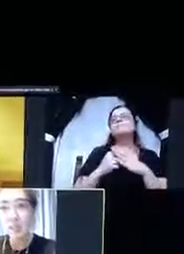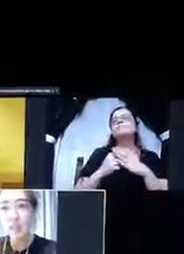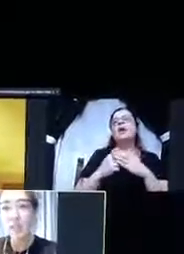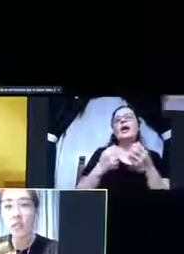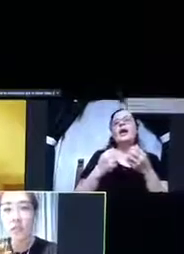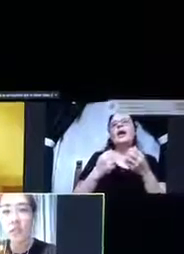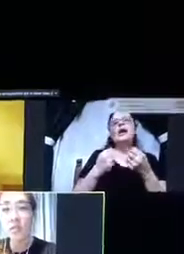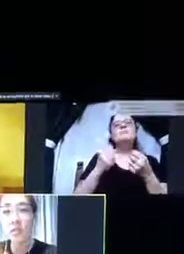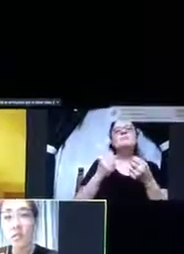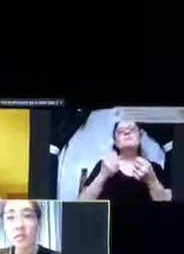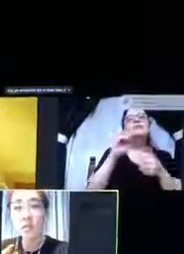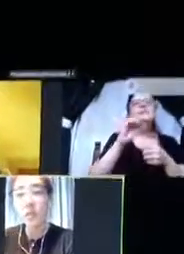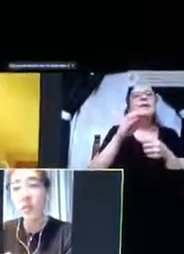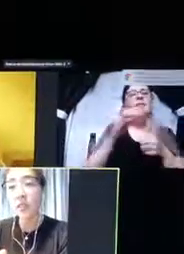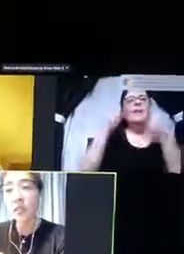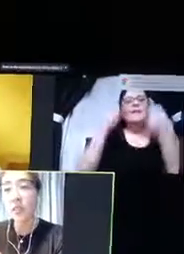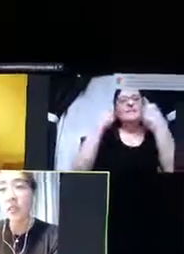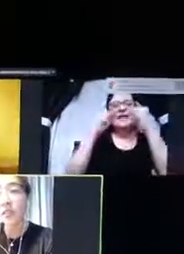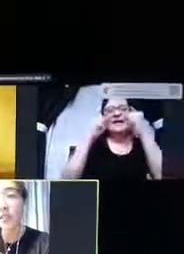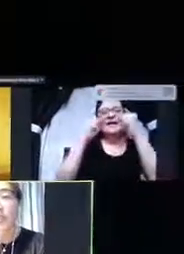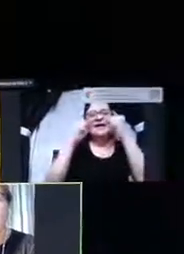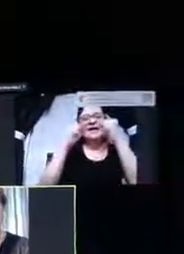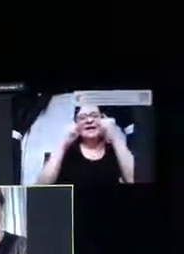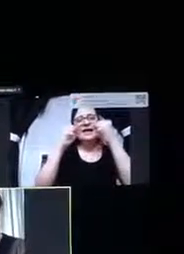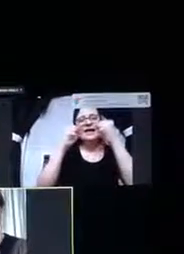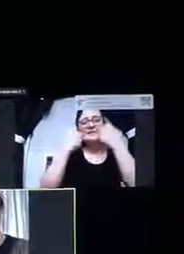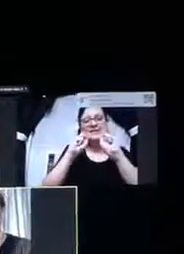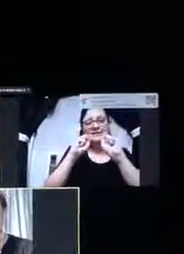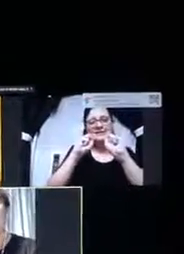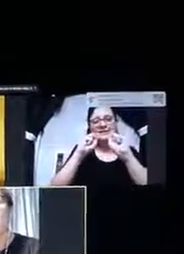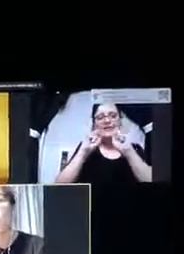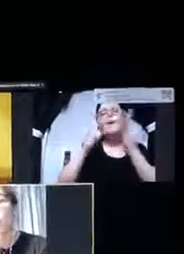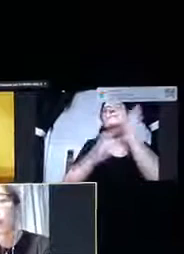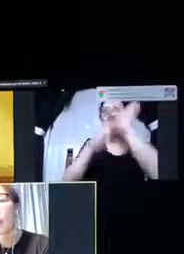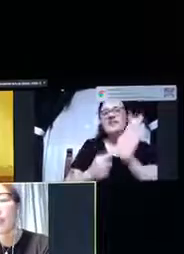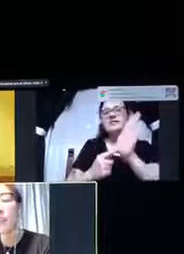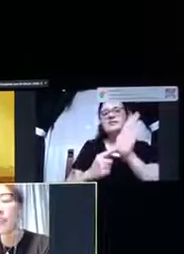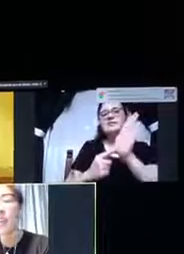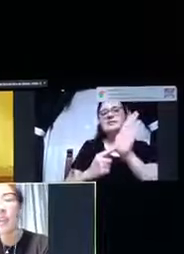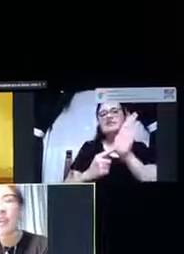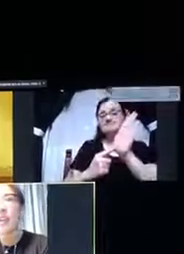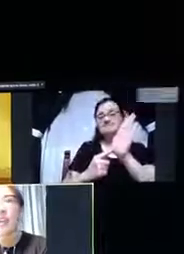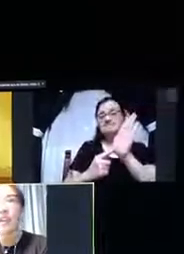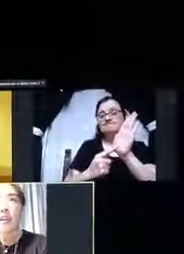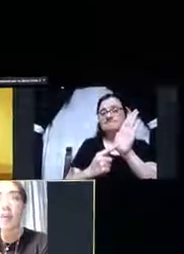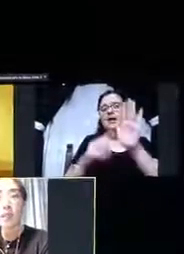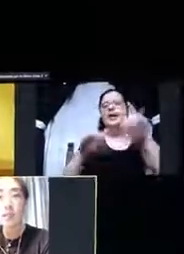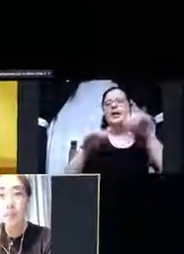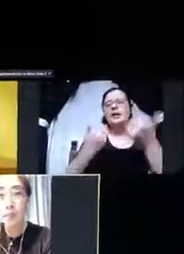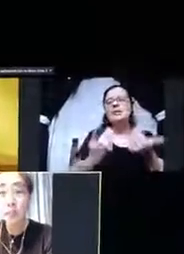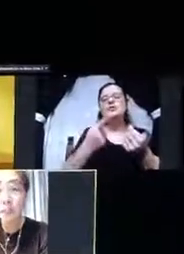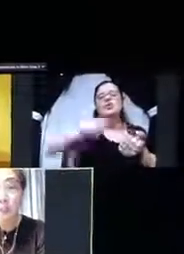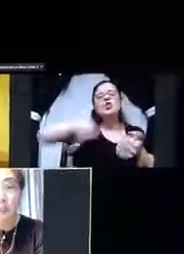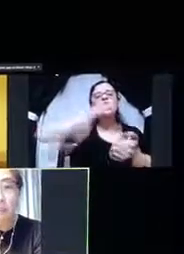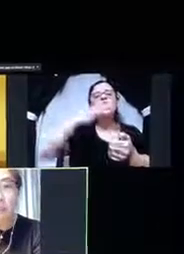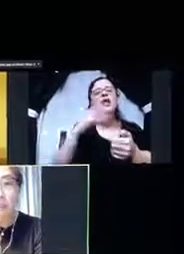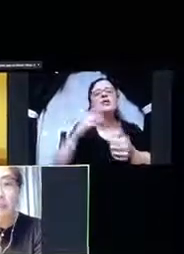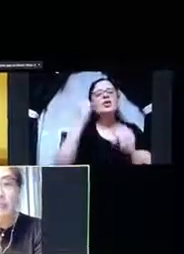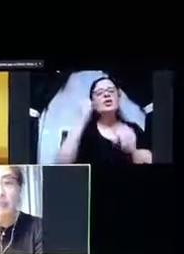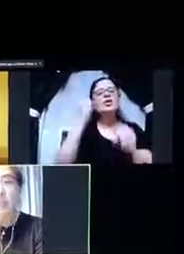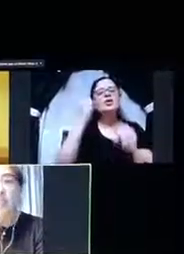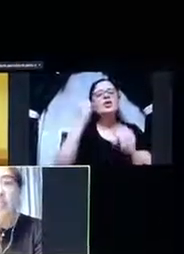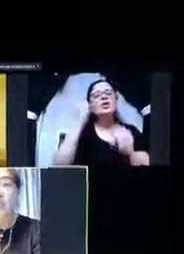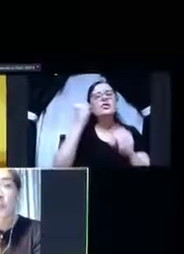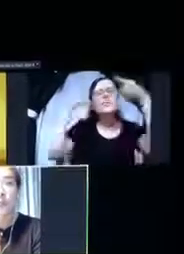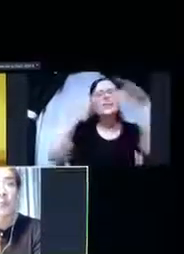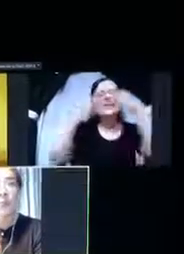estamos haciendo y poder hacer un seguimiento. Pero sobre todo trabajar con objetivos específicos para